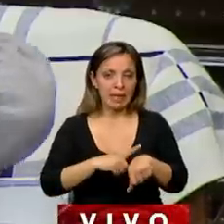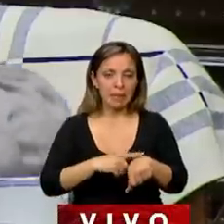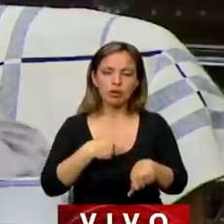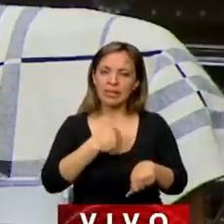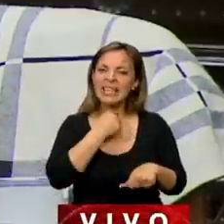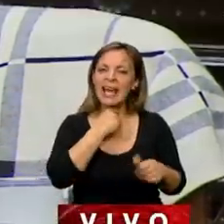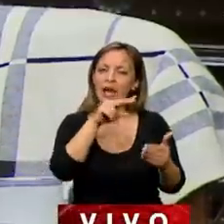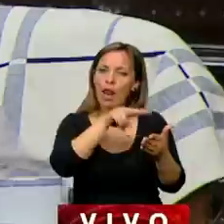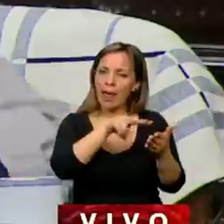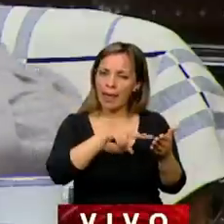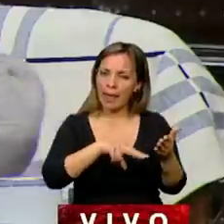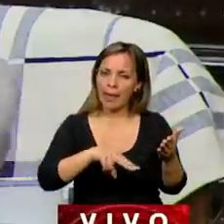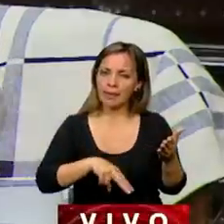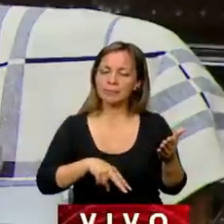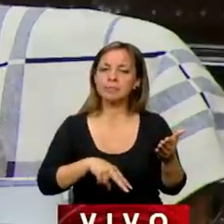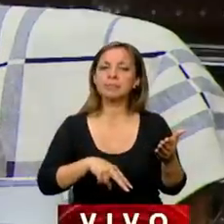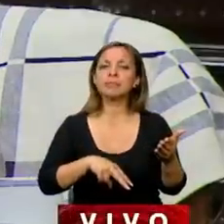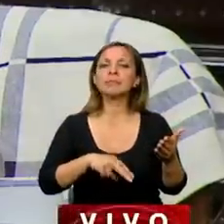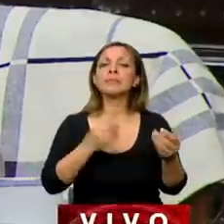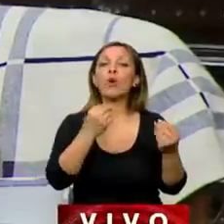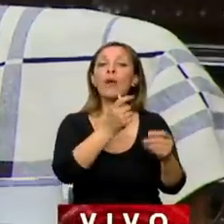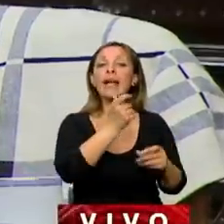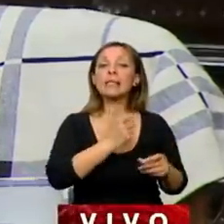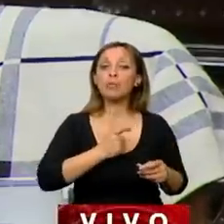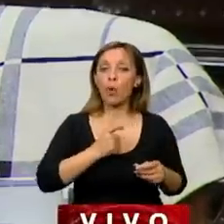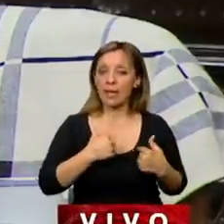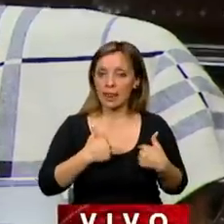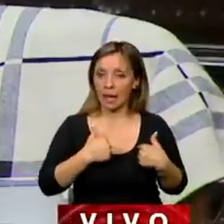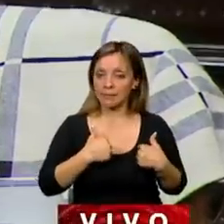leer cuál es la respuesta que me dan.